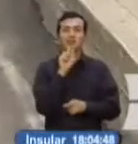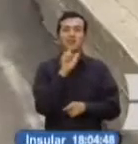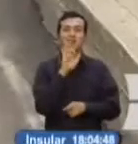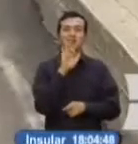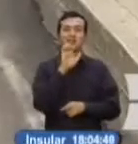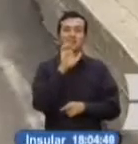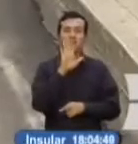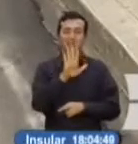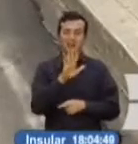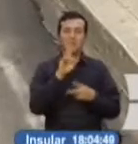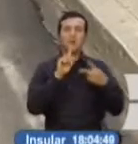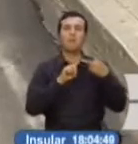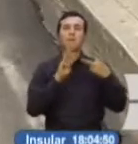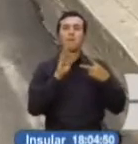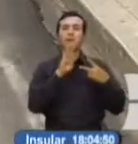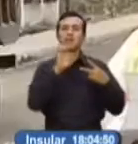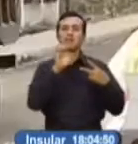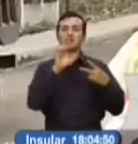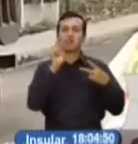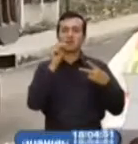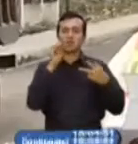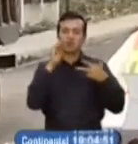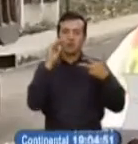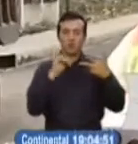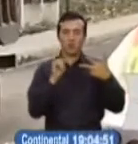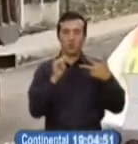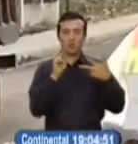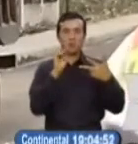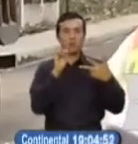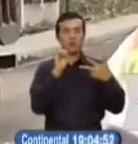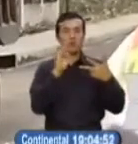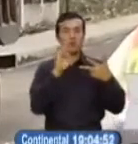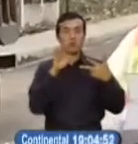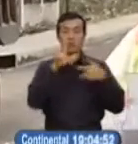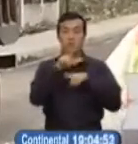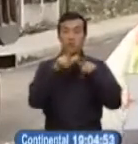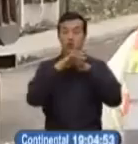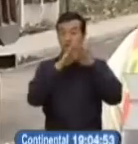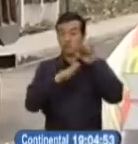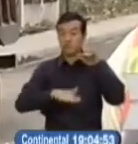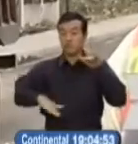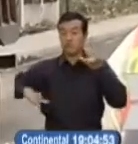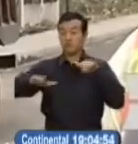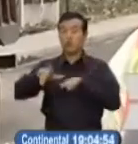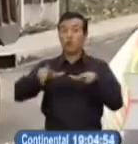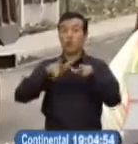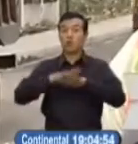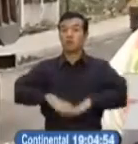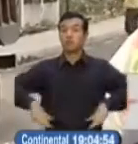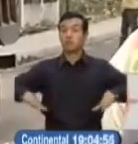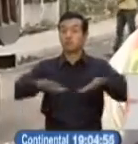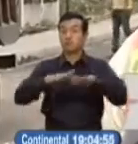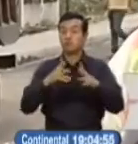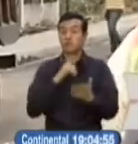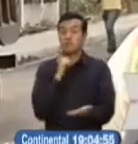los esteros Briceño y Juan Montalvo. Está en un sector muy bajo de la cuenca del Guayas, lo cual